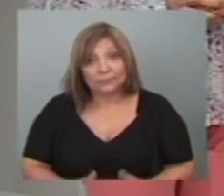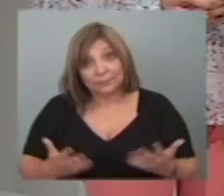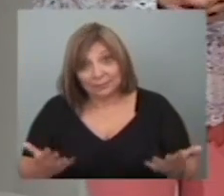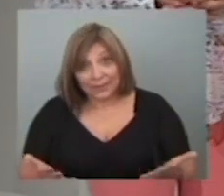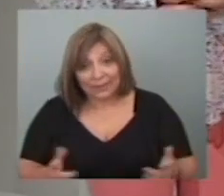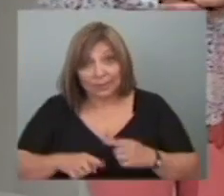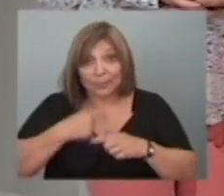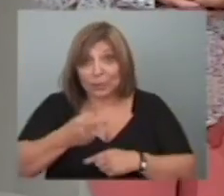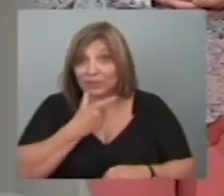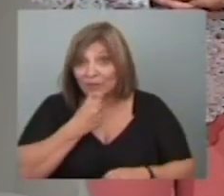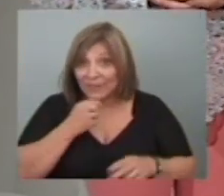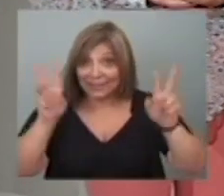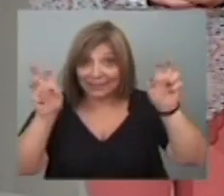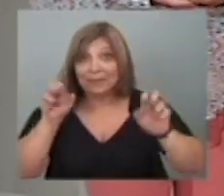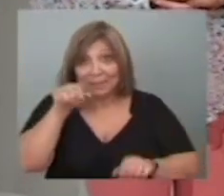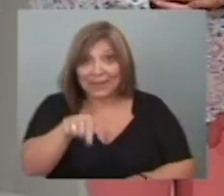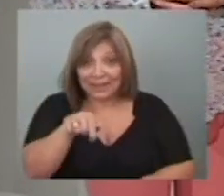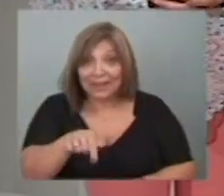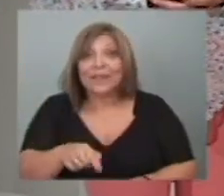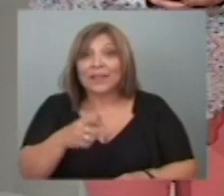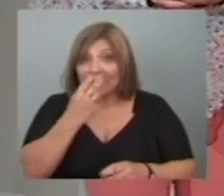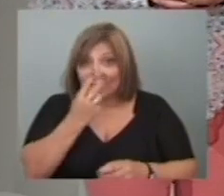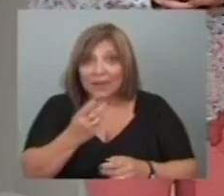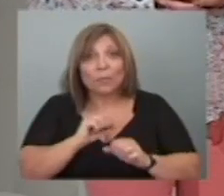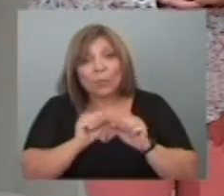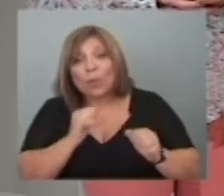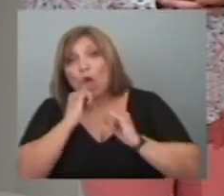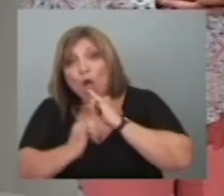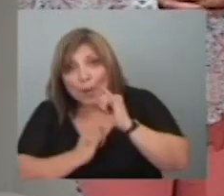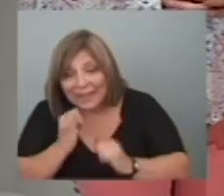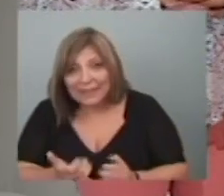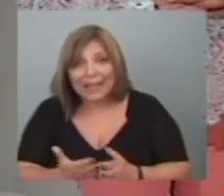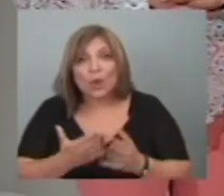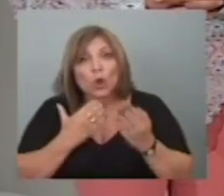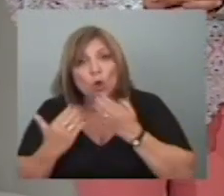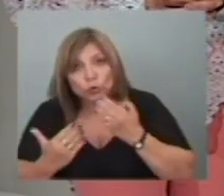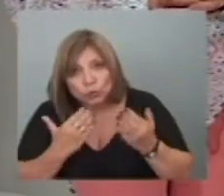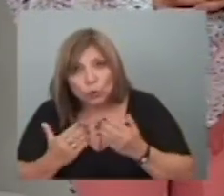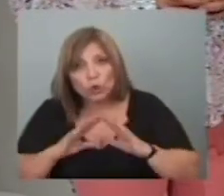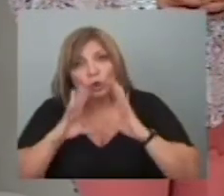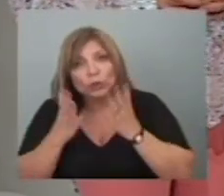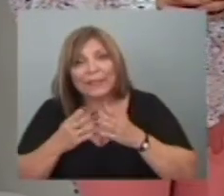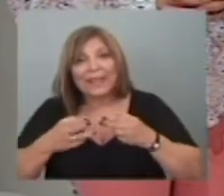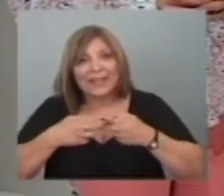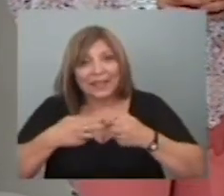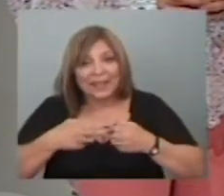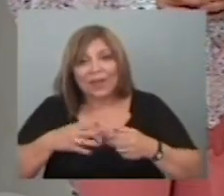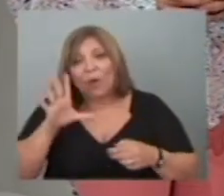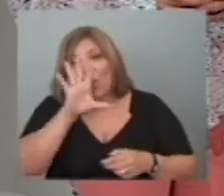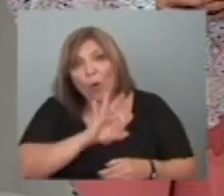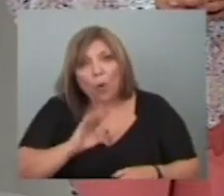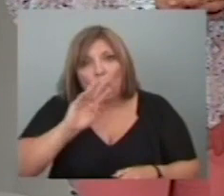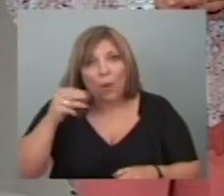Bien, el próximo jueves, diversidad sexual. Ustedes ya nos pueden enviar sus comentarios, sus consultas a través de las redes sociales o la